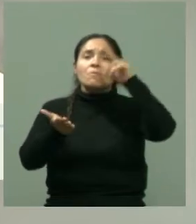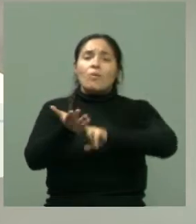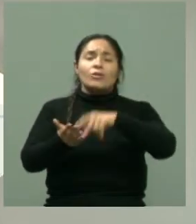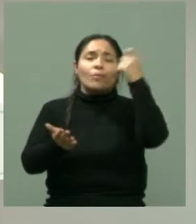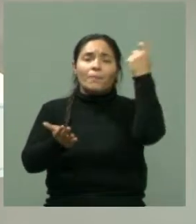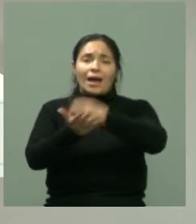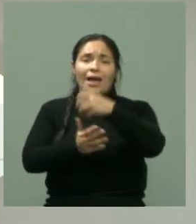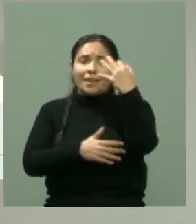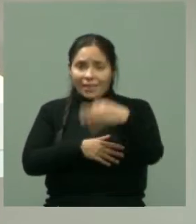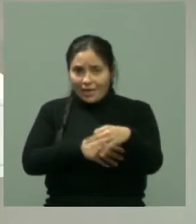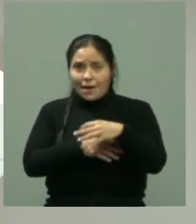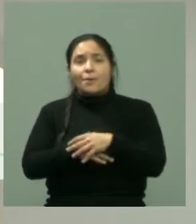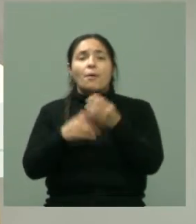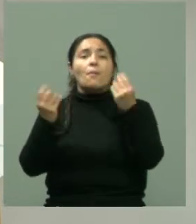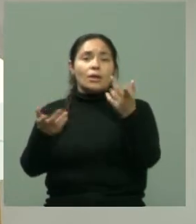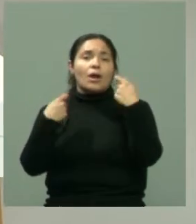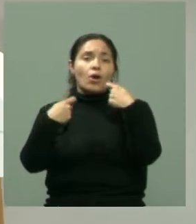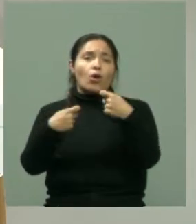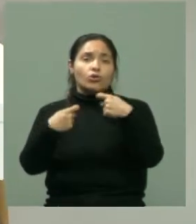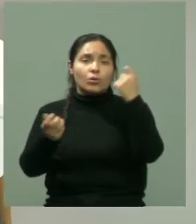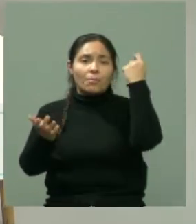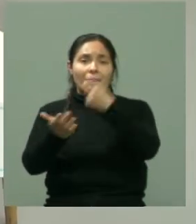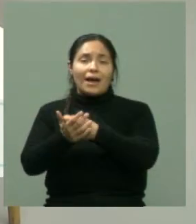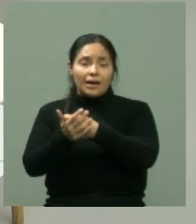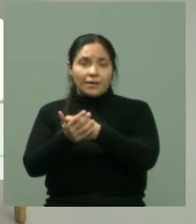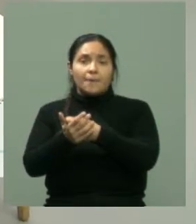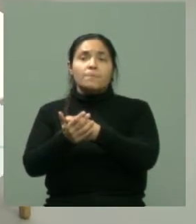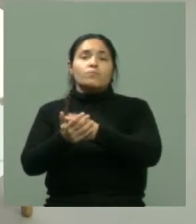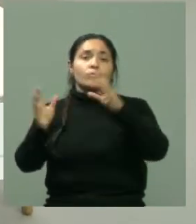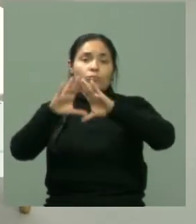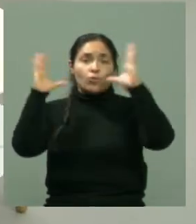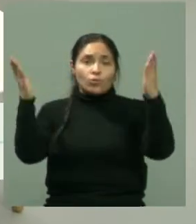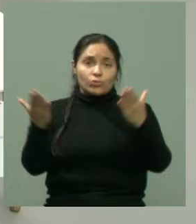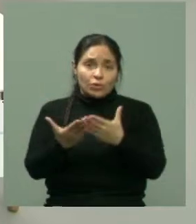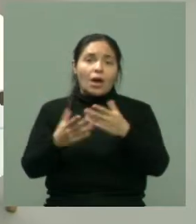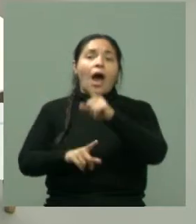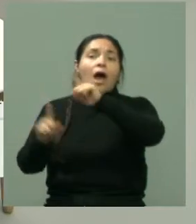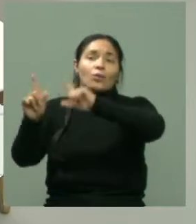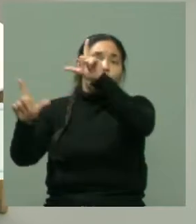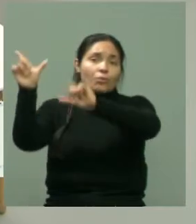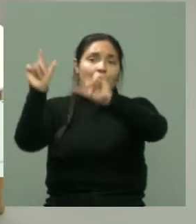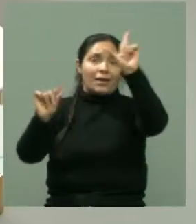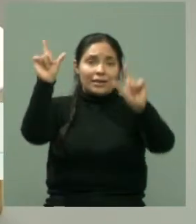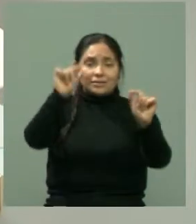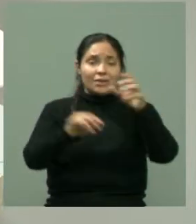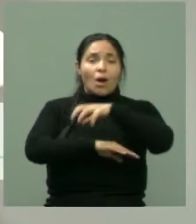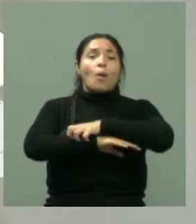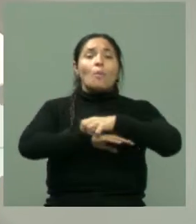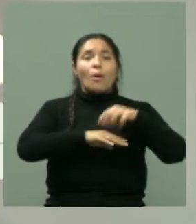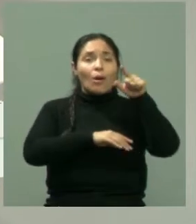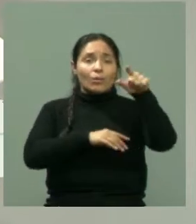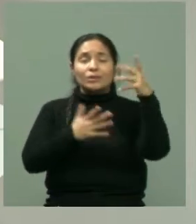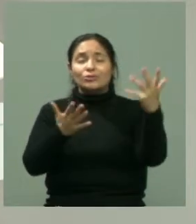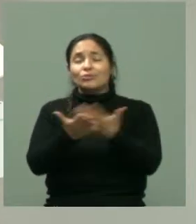se entiende que el costo lo paga en general el planeta, pero los países más pobres encima son los que tienen las